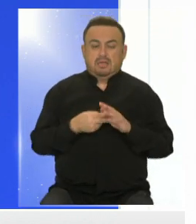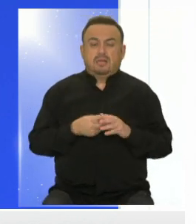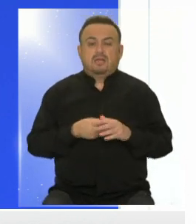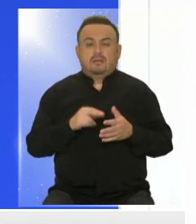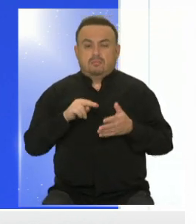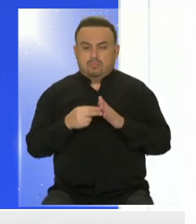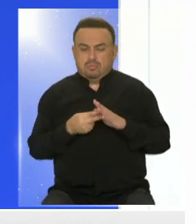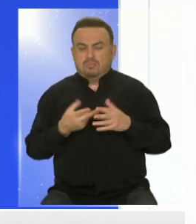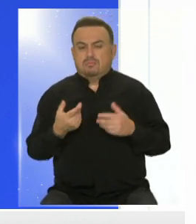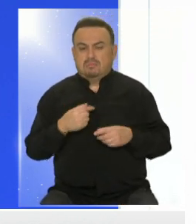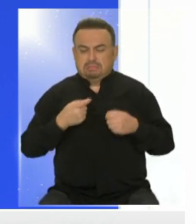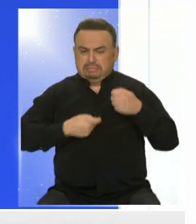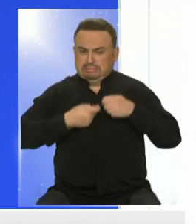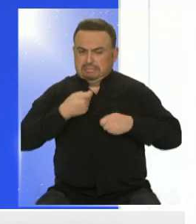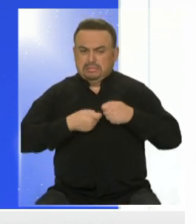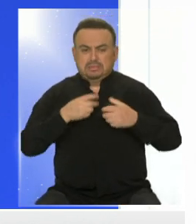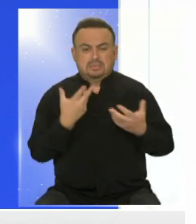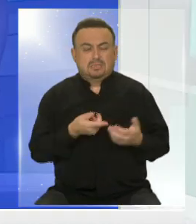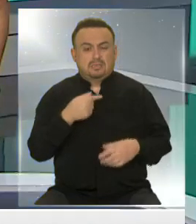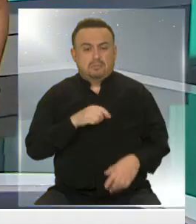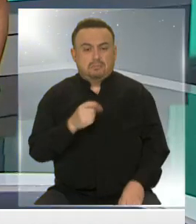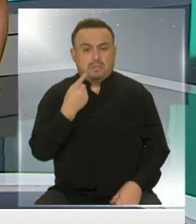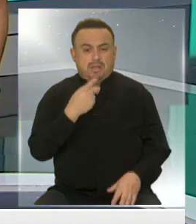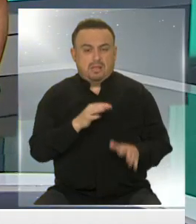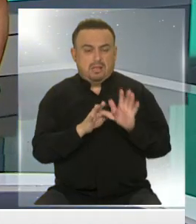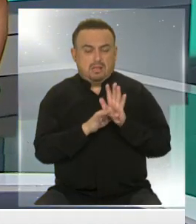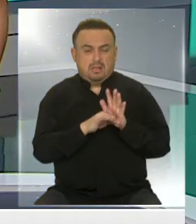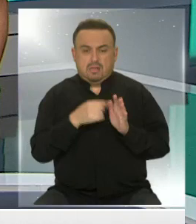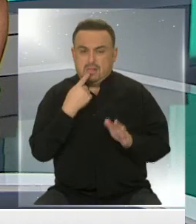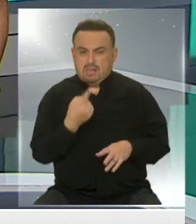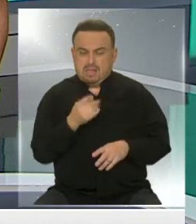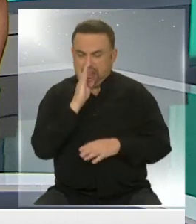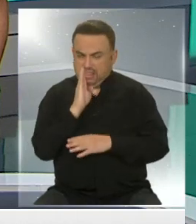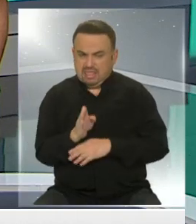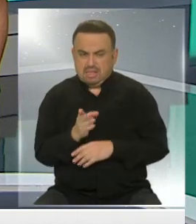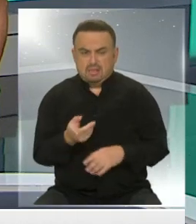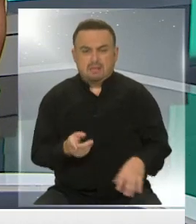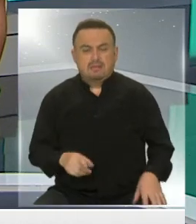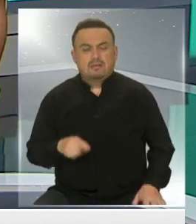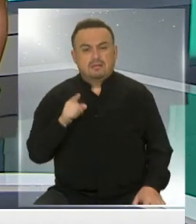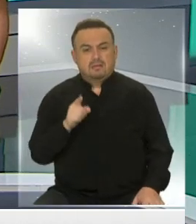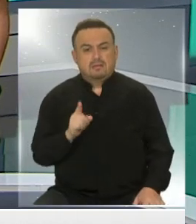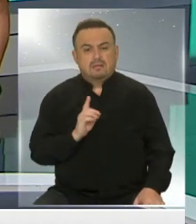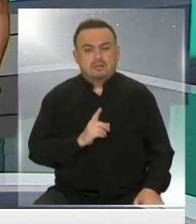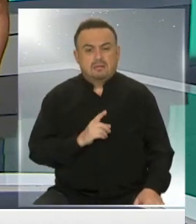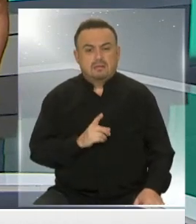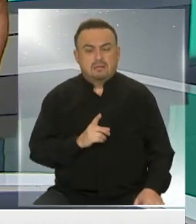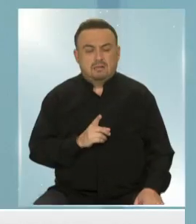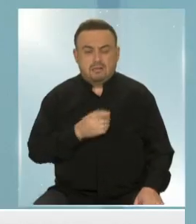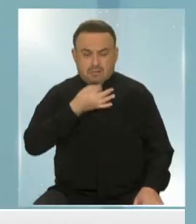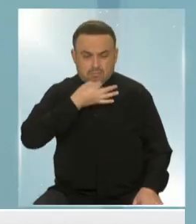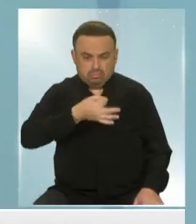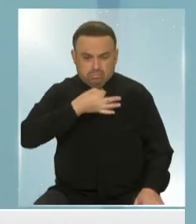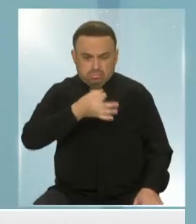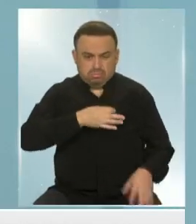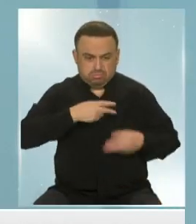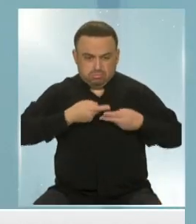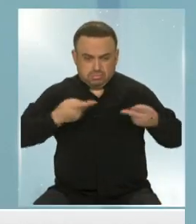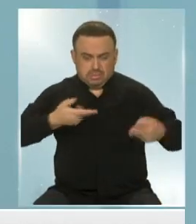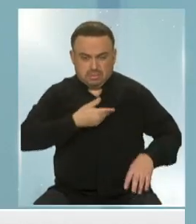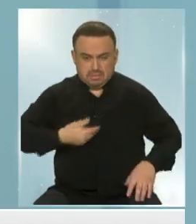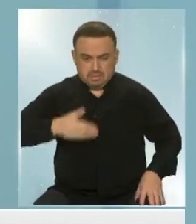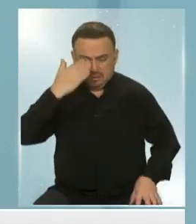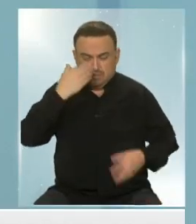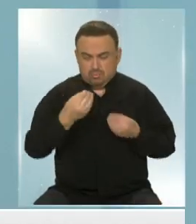pero es bien relevante porque primera vez que twitter señala directamente que los mensajes que escribe el presidente